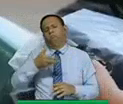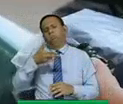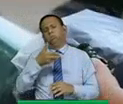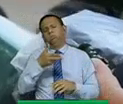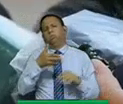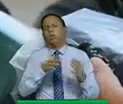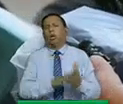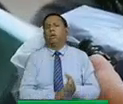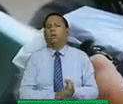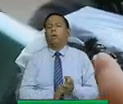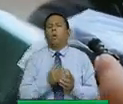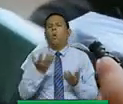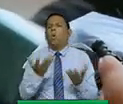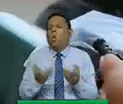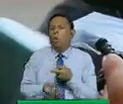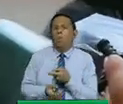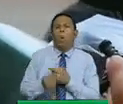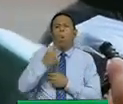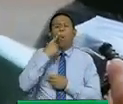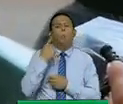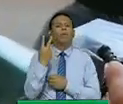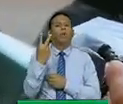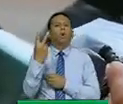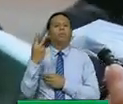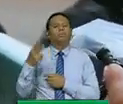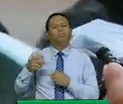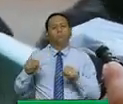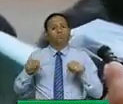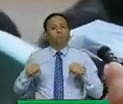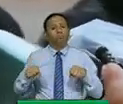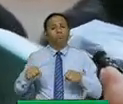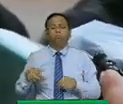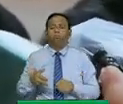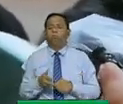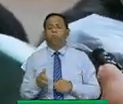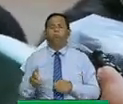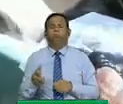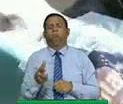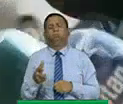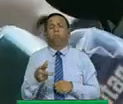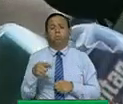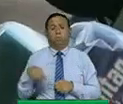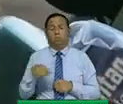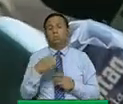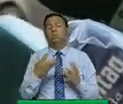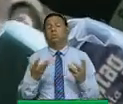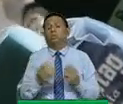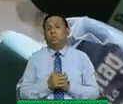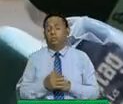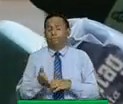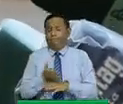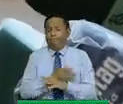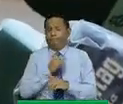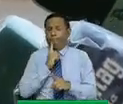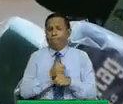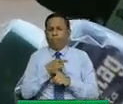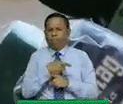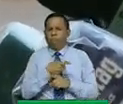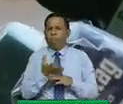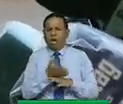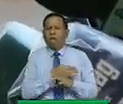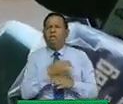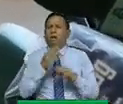individuos en una motocicleta con ropa oscura fue el que habían cometido el hecho. Registraron antecedente penal desde el año 2019